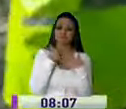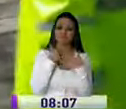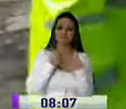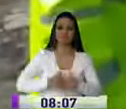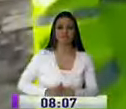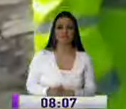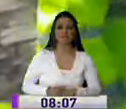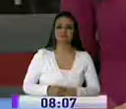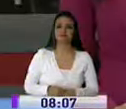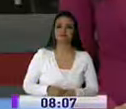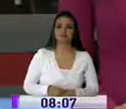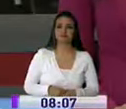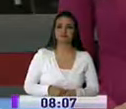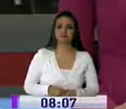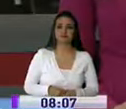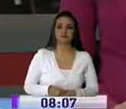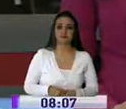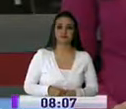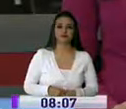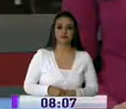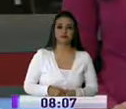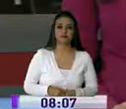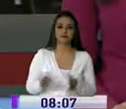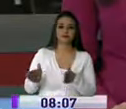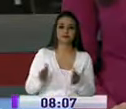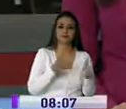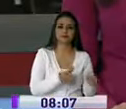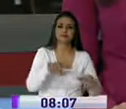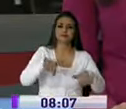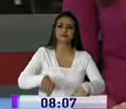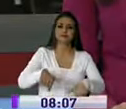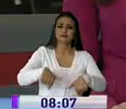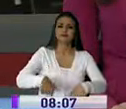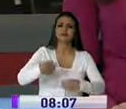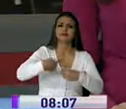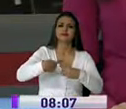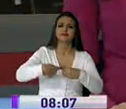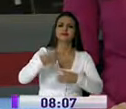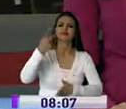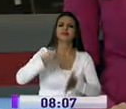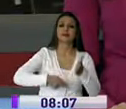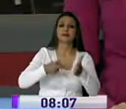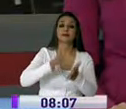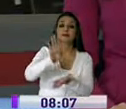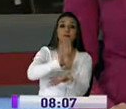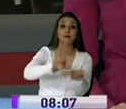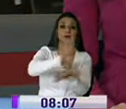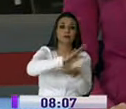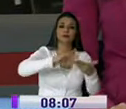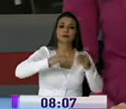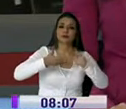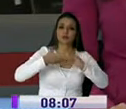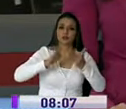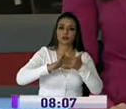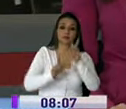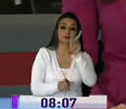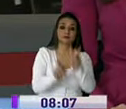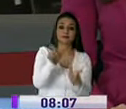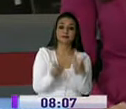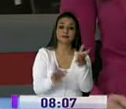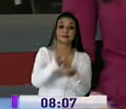Iván Casamen. Y es momento de revisar qué es lo que sucede ahí en su barrio, en su comunidad, en su sector. Les contamos que los moradores de La